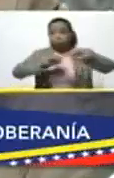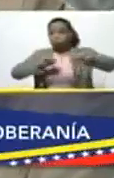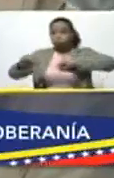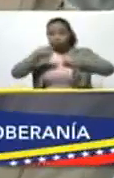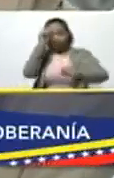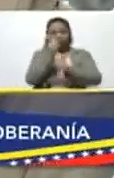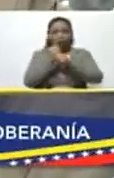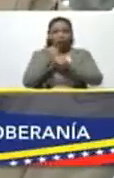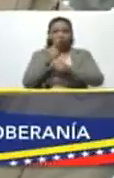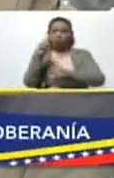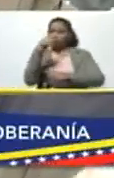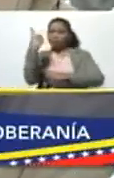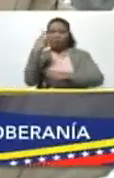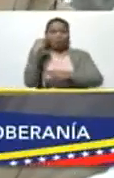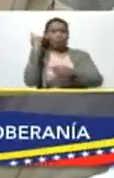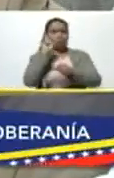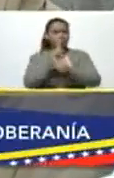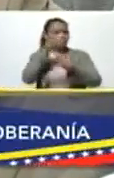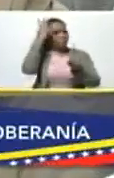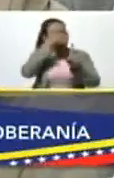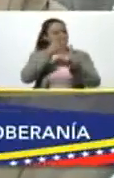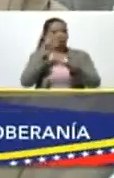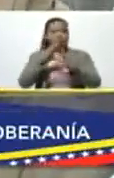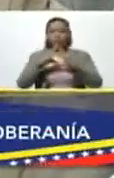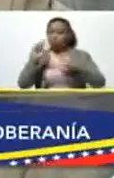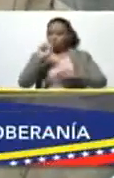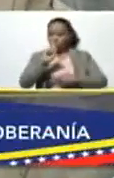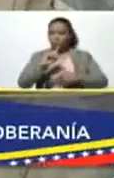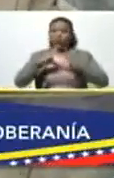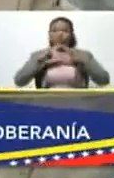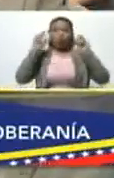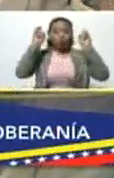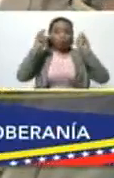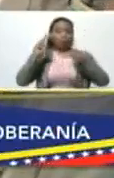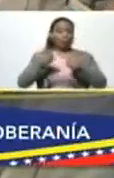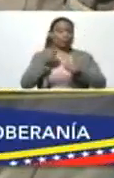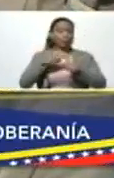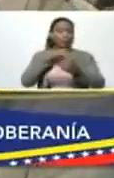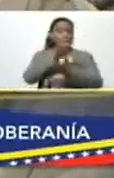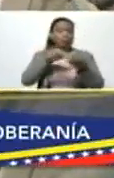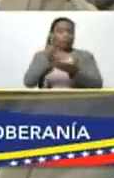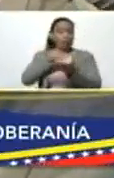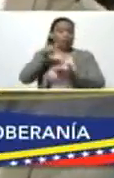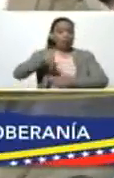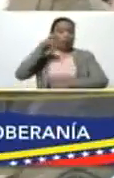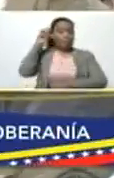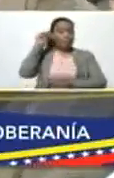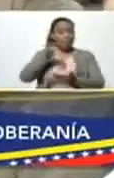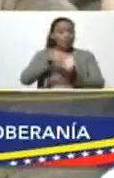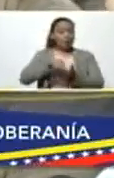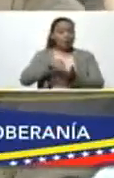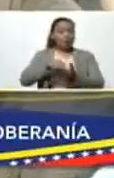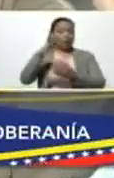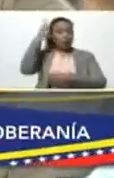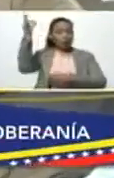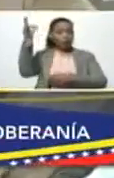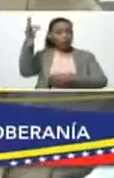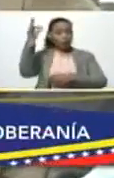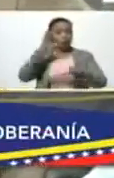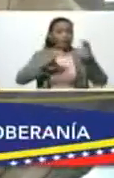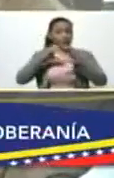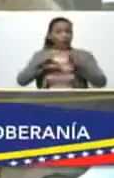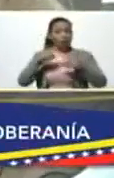asesorar en todos los temas. El tema de la seguridad, que era el principal problema cuando llegamos a Miranda, el Consejo Científico se dedicó a estudiar el